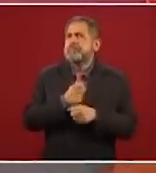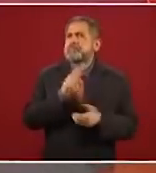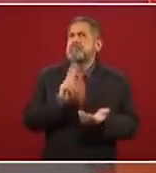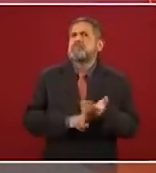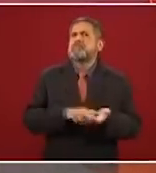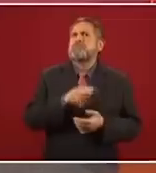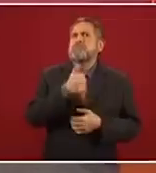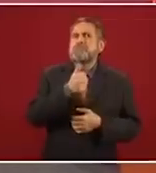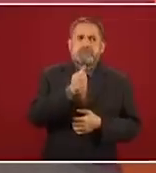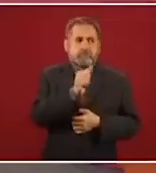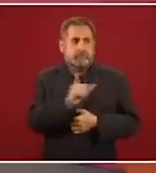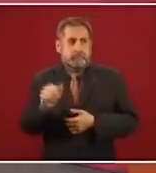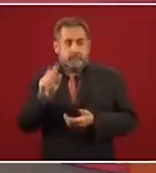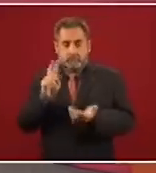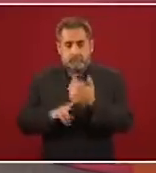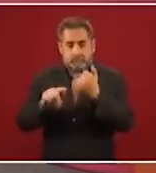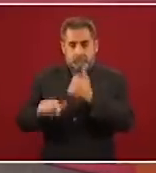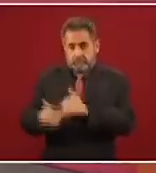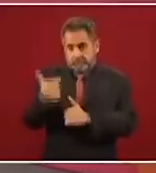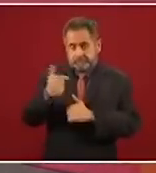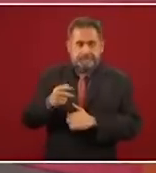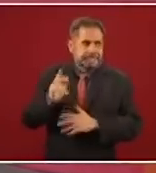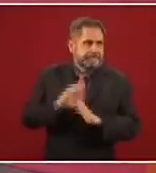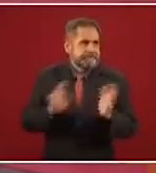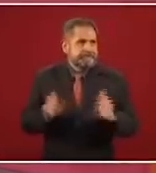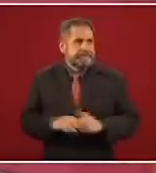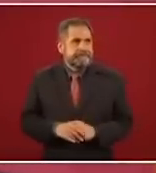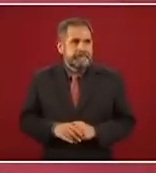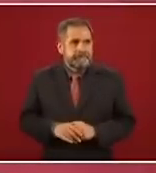2006 al 2012. O sea,